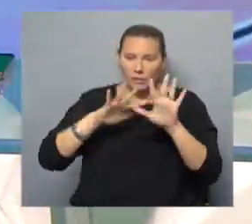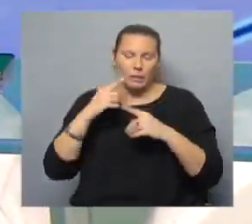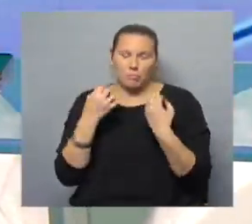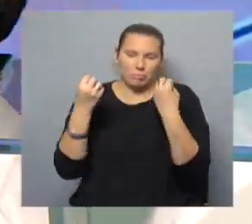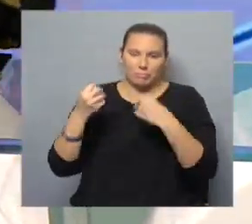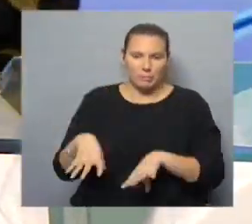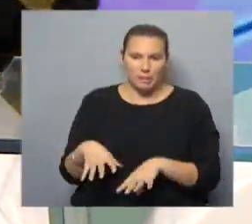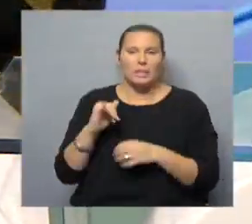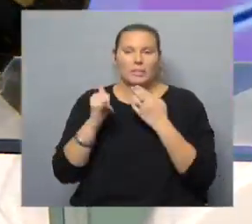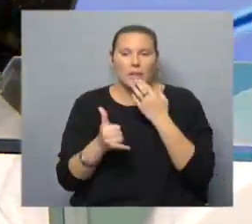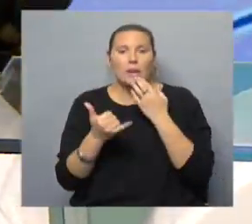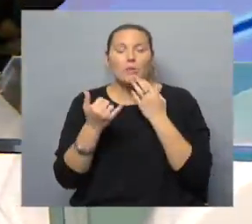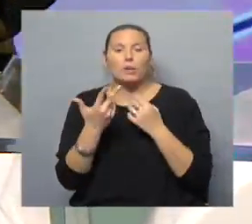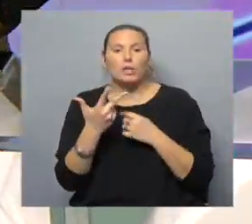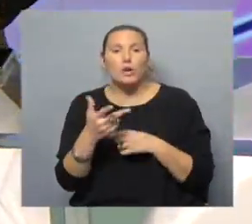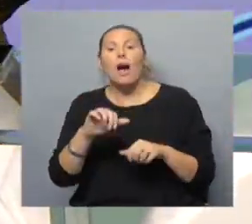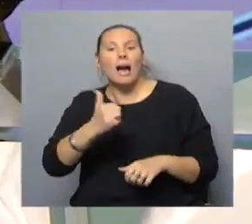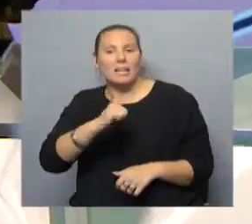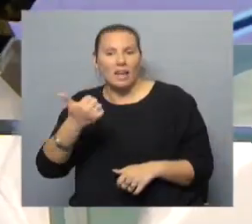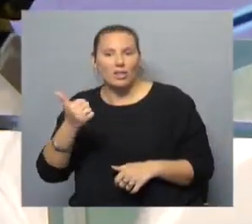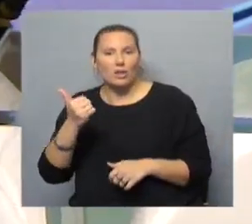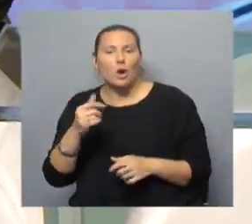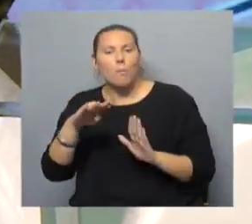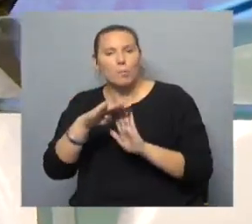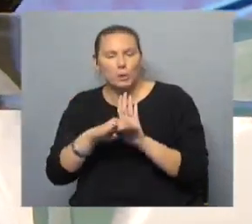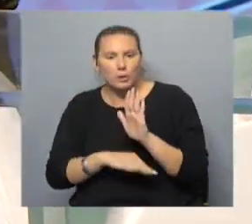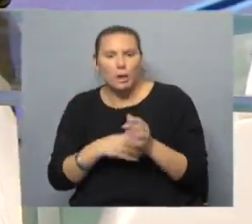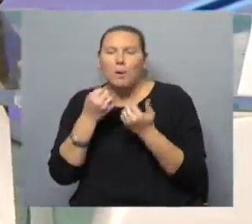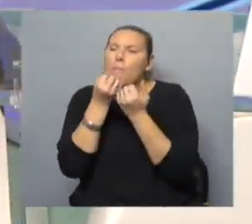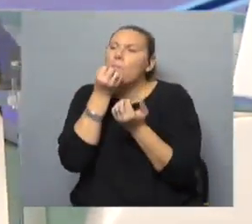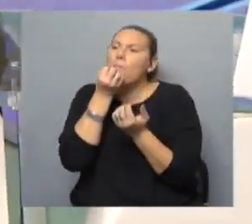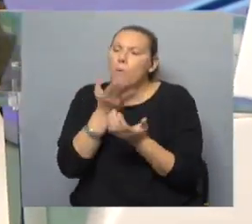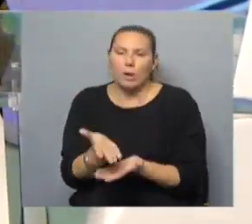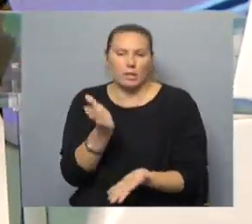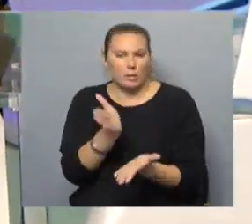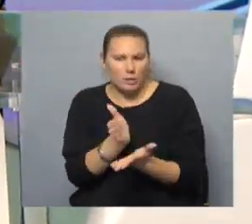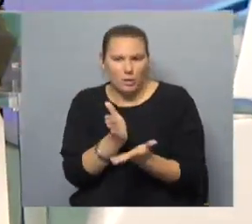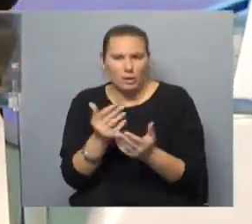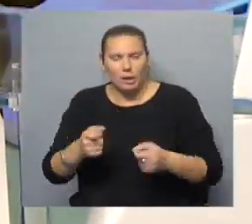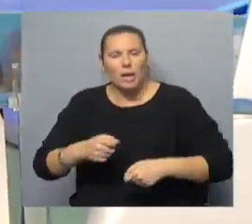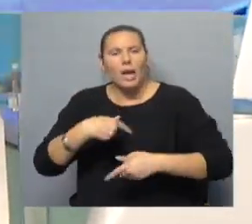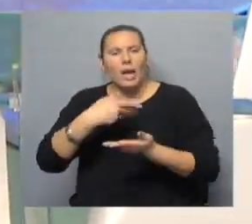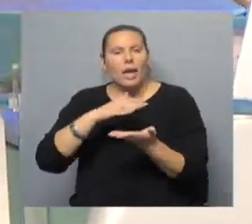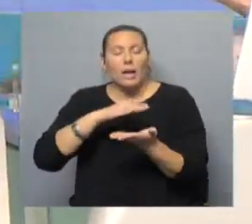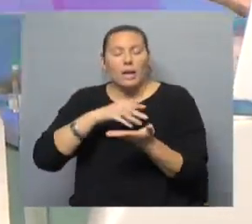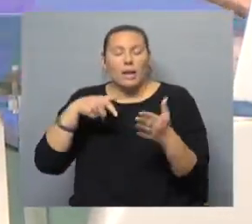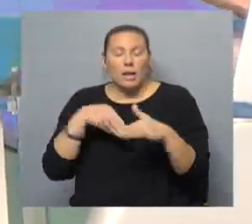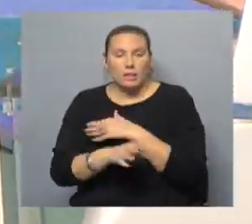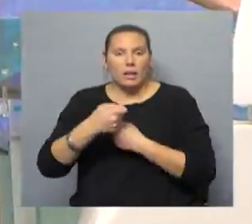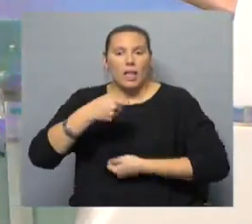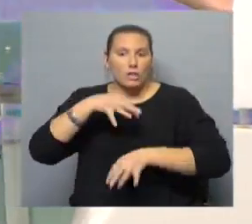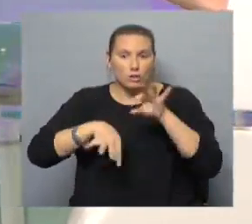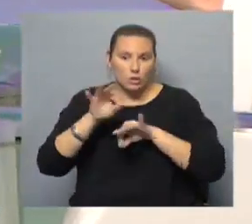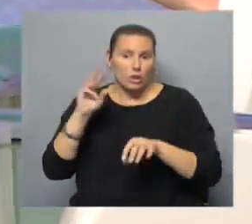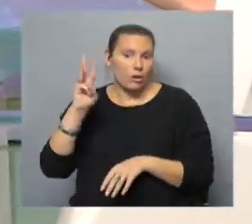perder. Claro, porque sí, porque tenemos ganadores, porque somos un programa generoso que tiramos entradas para arriba a través de sorteos que hacemos en